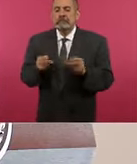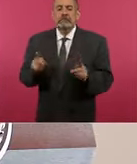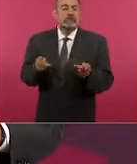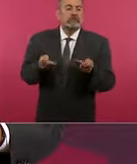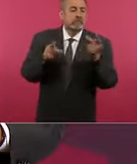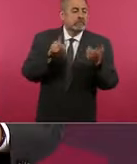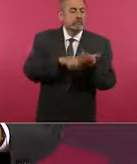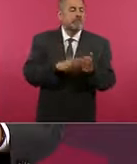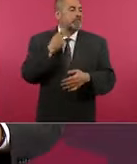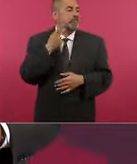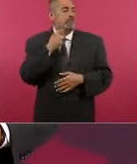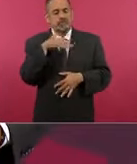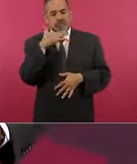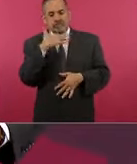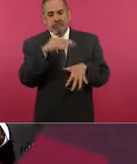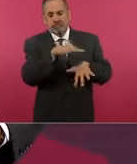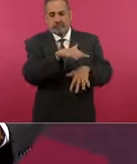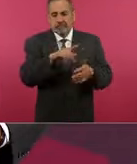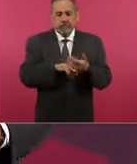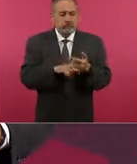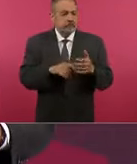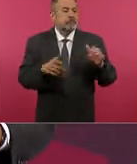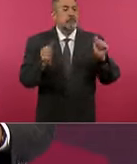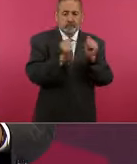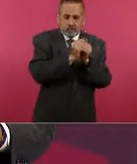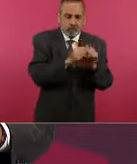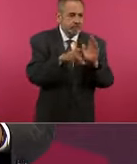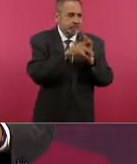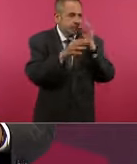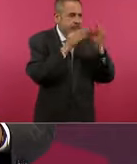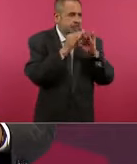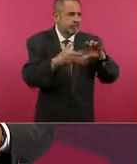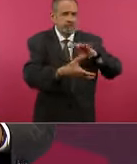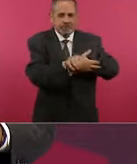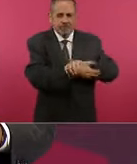políticos corruptos con medios de comunicación,